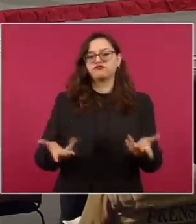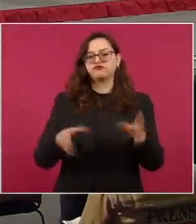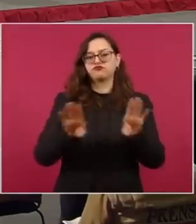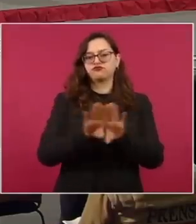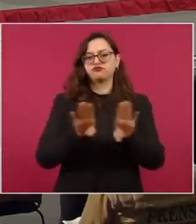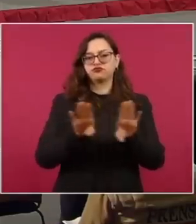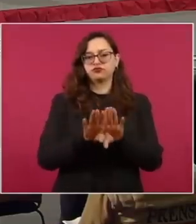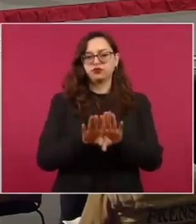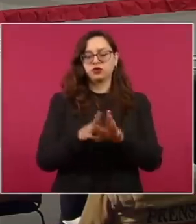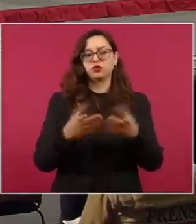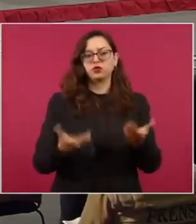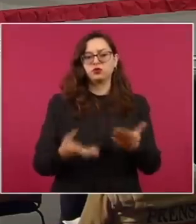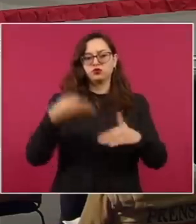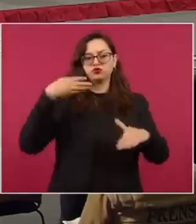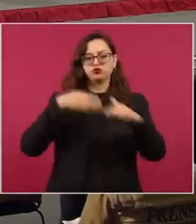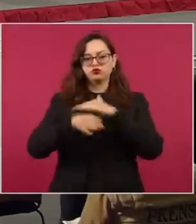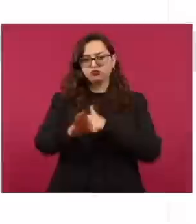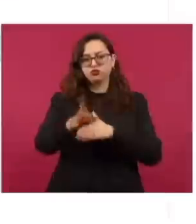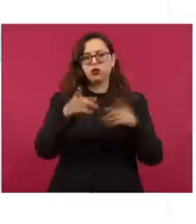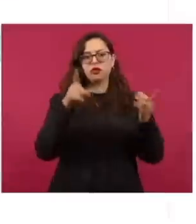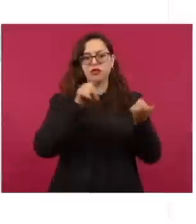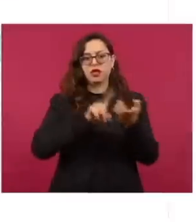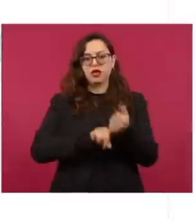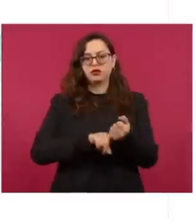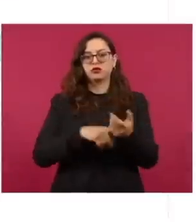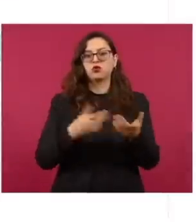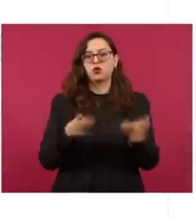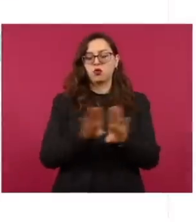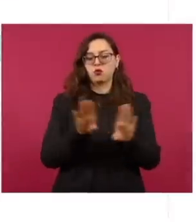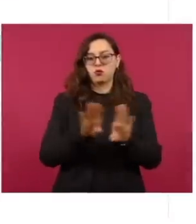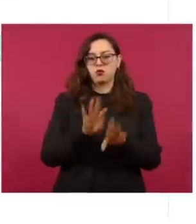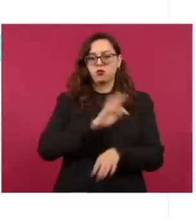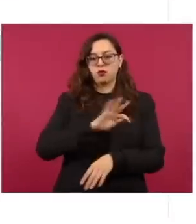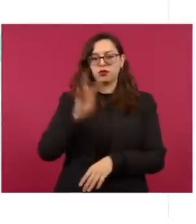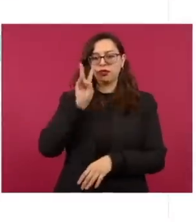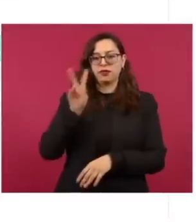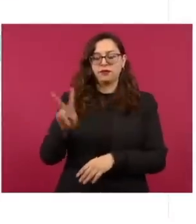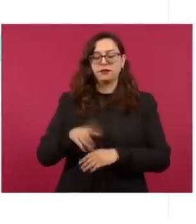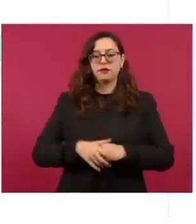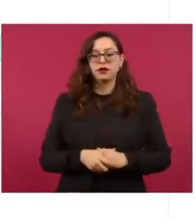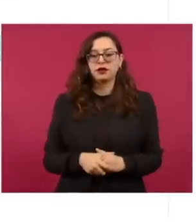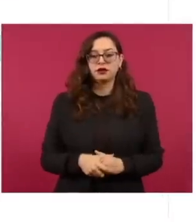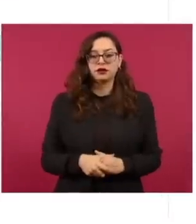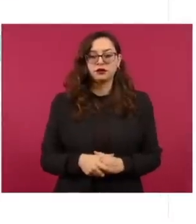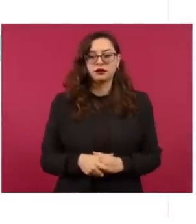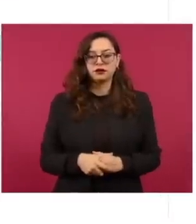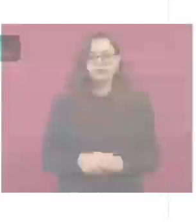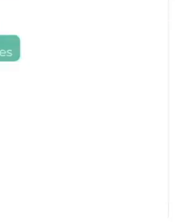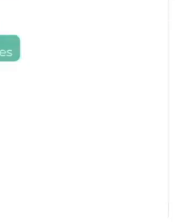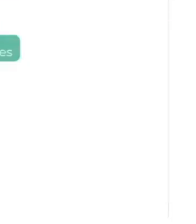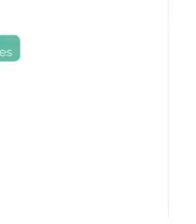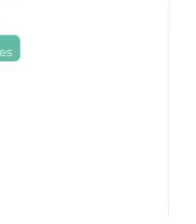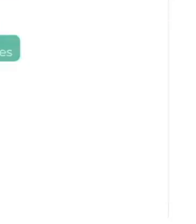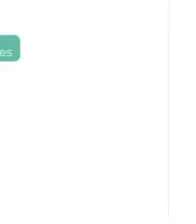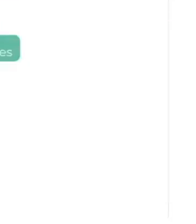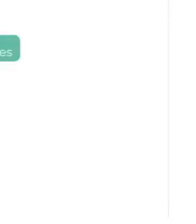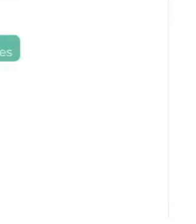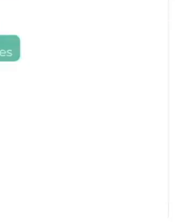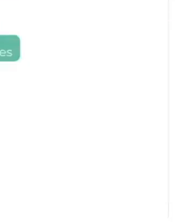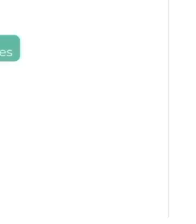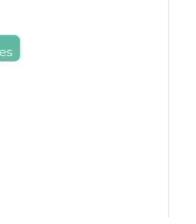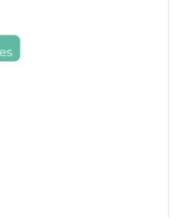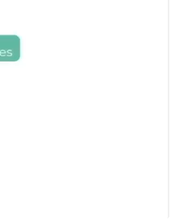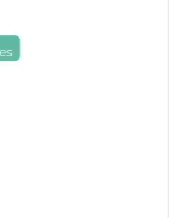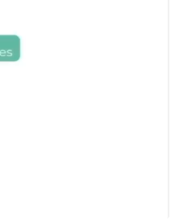con 219 vagones modernos, confortables y seguros. A la fecha ya se terminó el ensamblaje de la